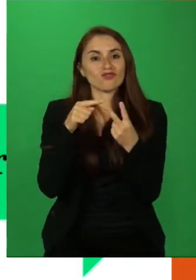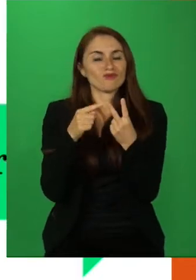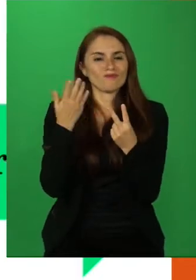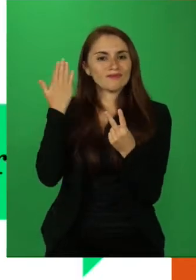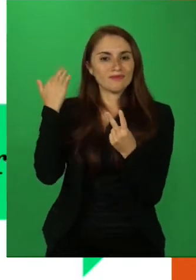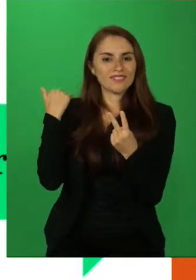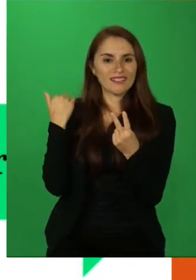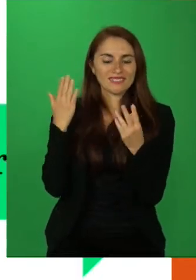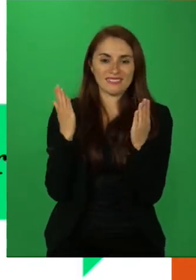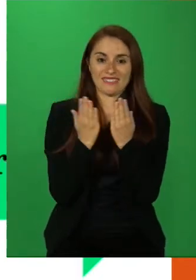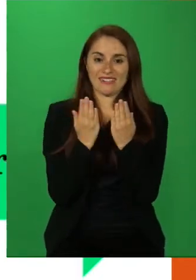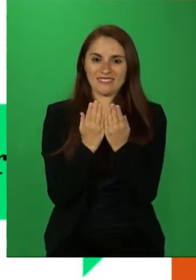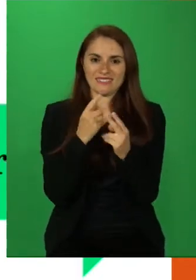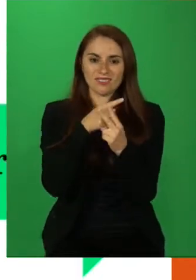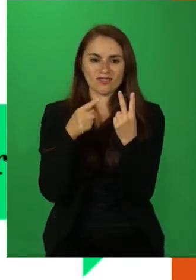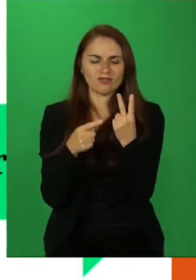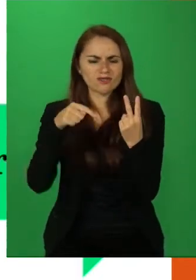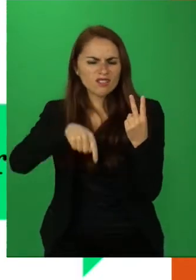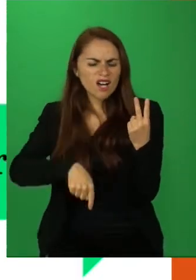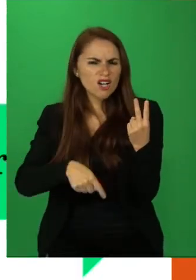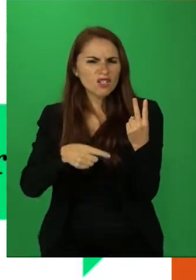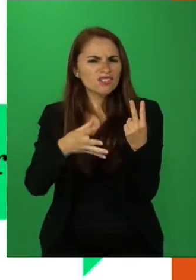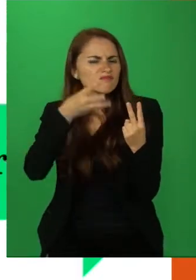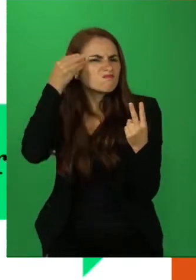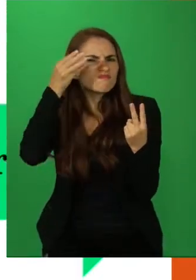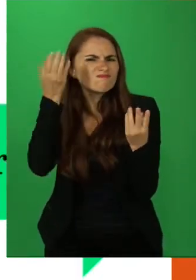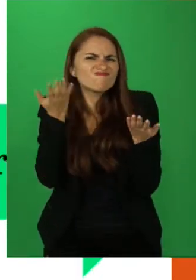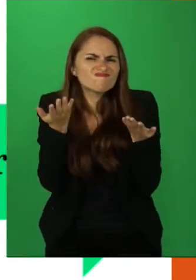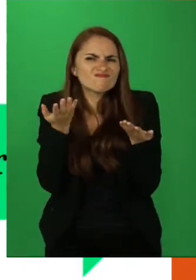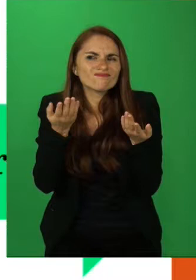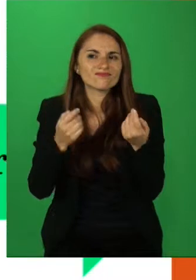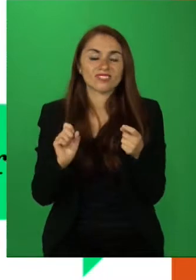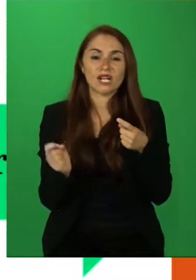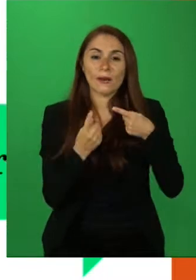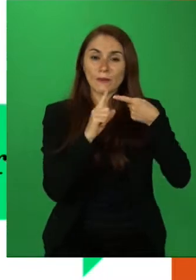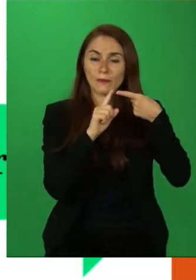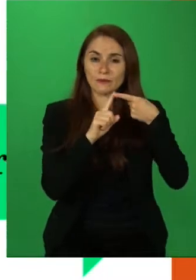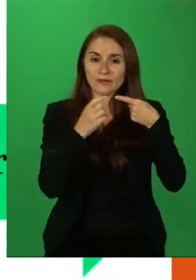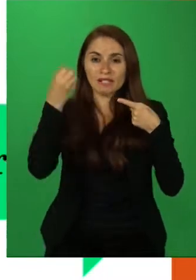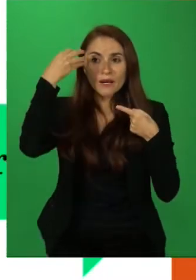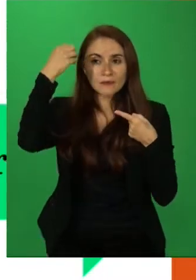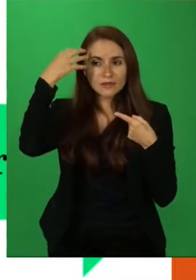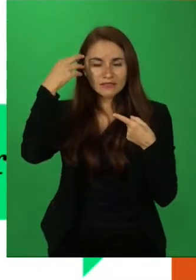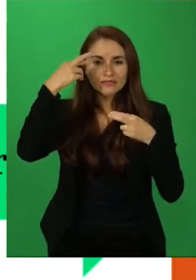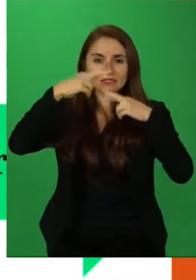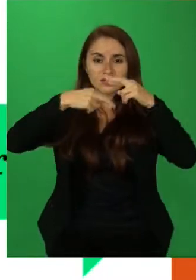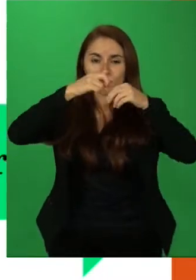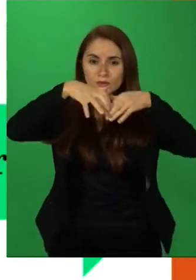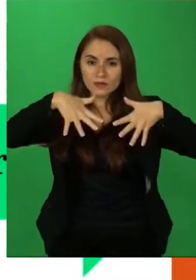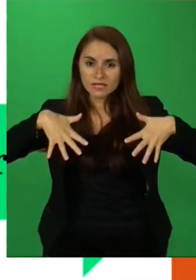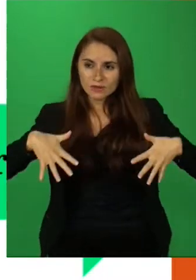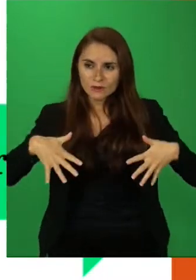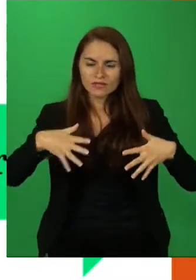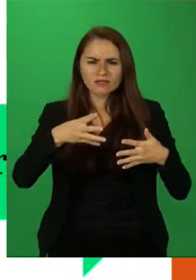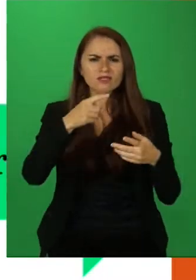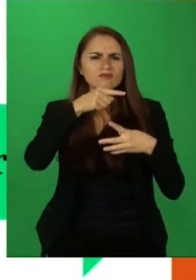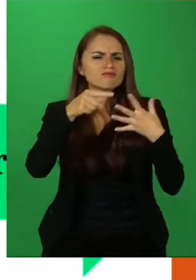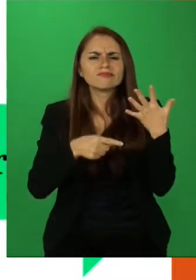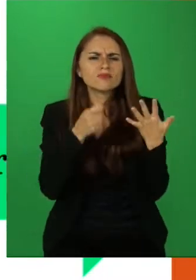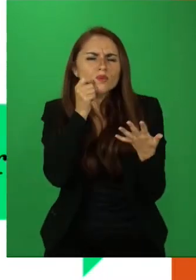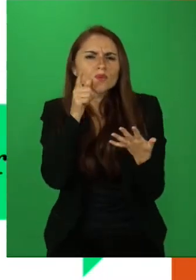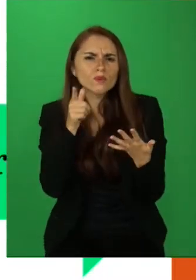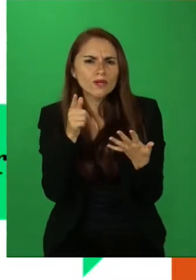clases. Fíjate, en la primera clase aprendiste sobre qué eran los recursos lingüísticos y